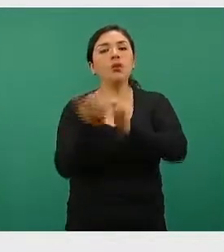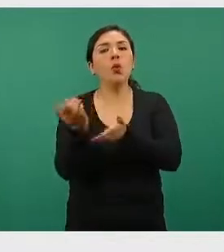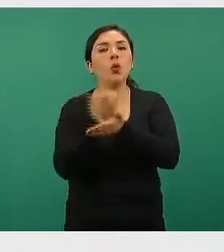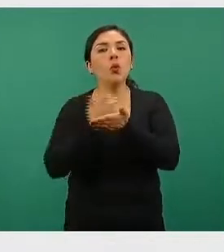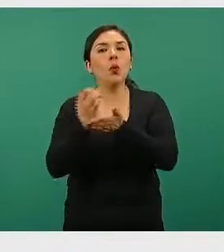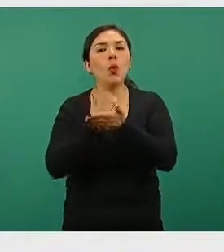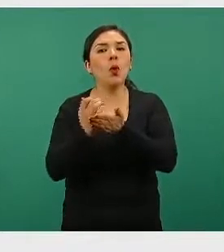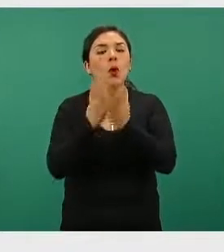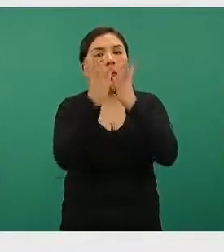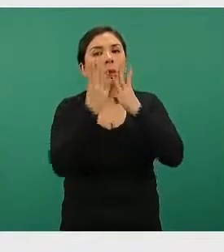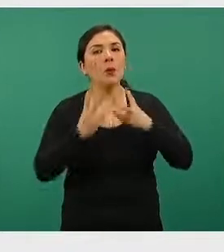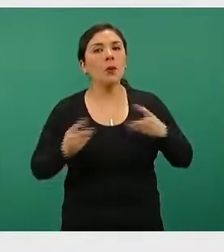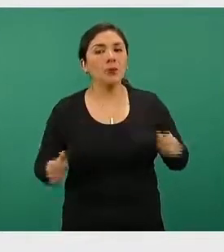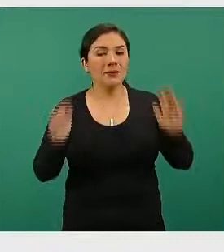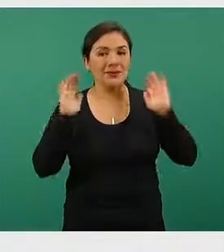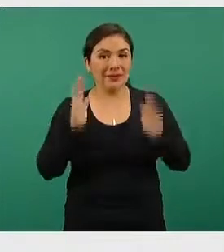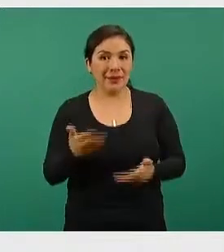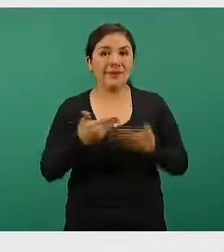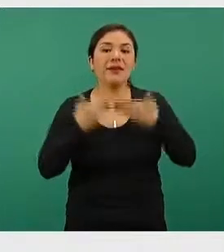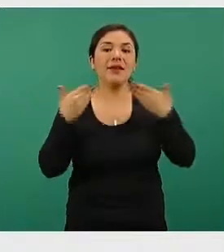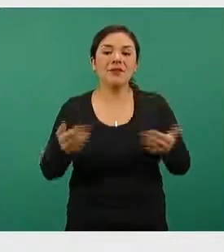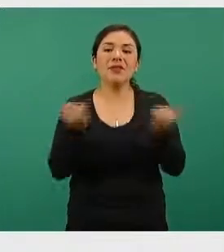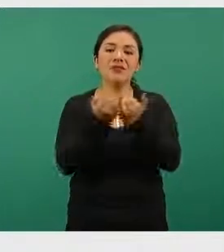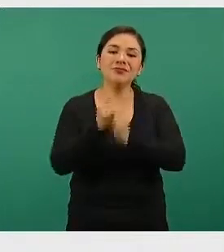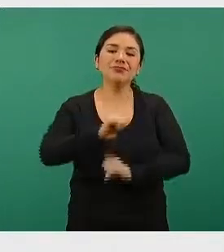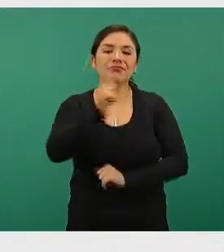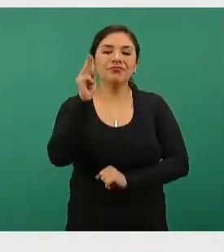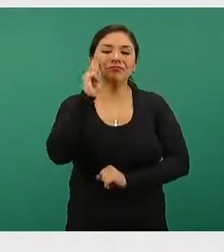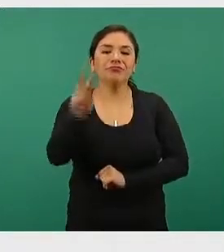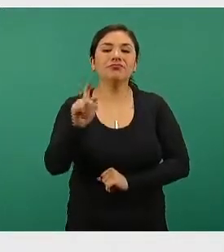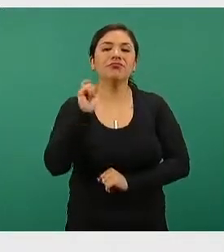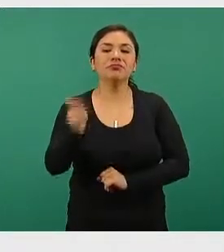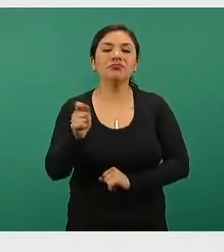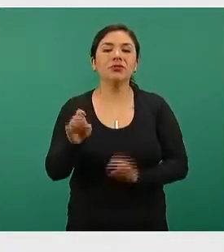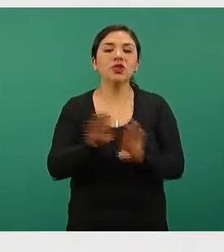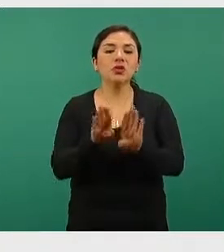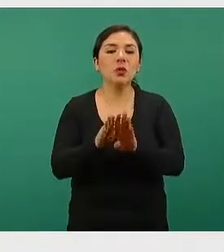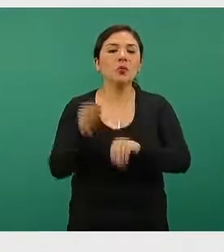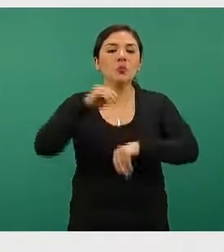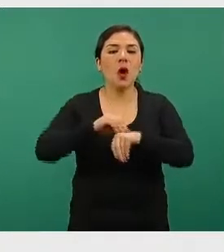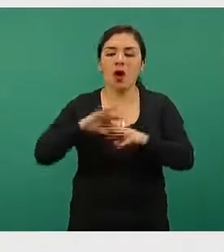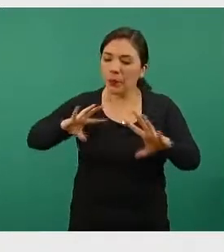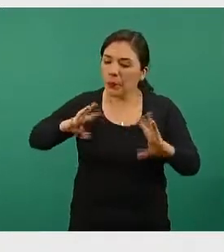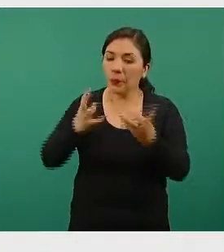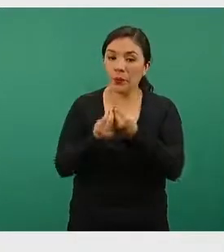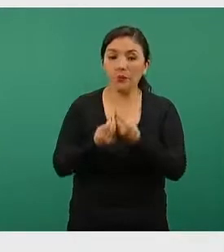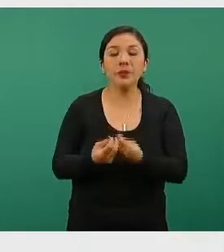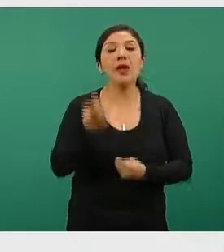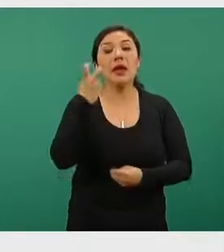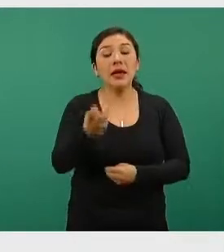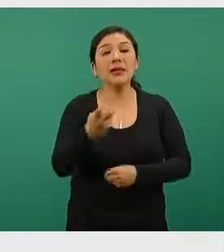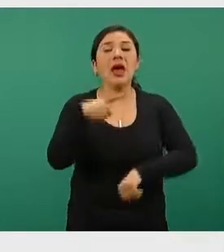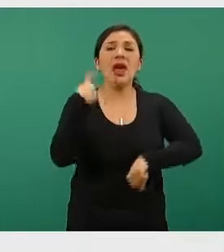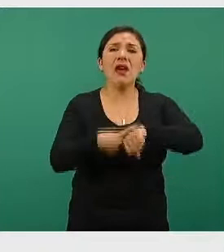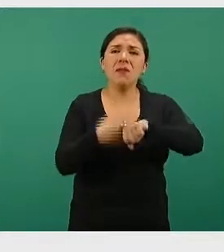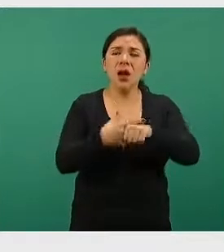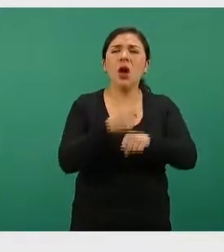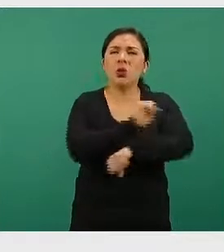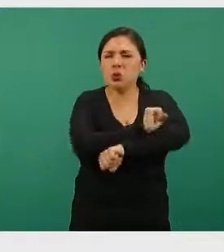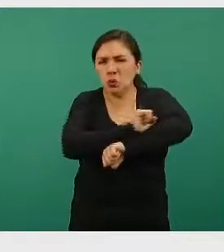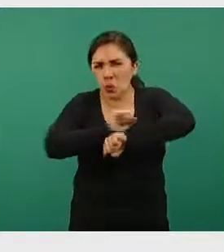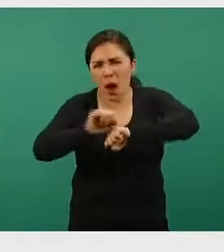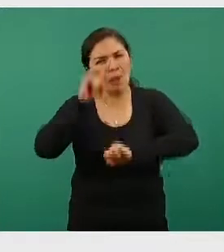la misma, y obviamente también vemos ese comportamiento histórico. Así como el COVID leve y el COVID moderado